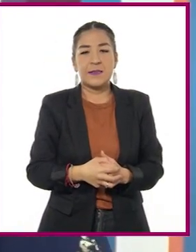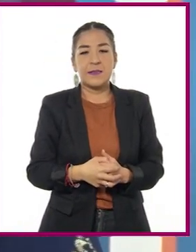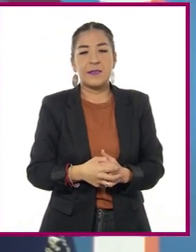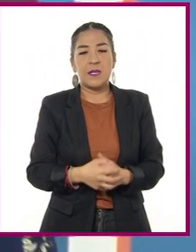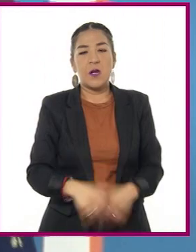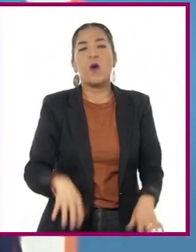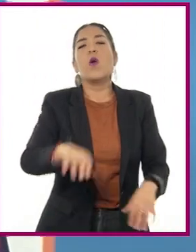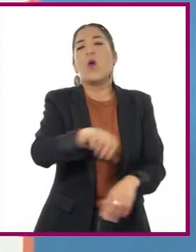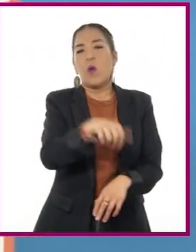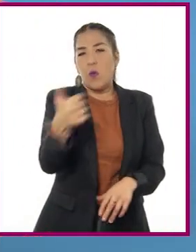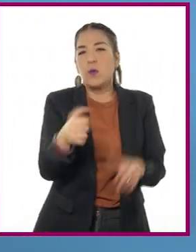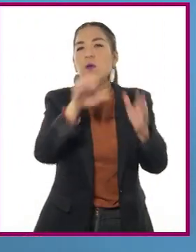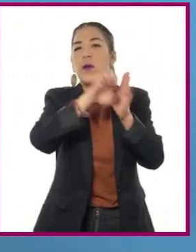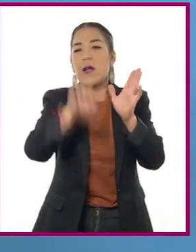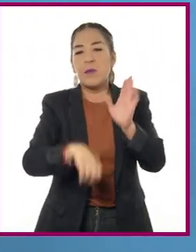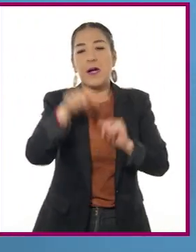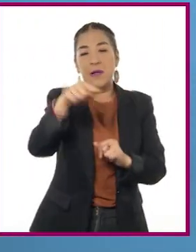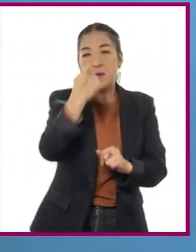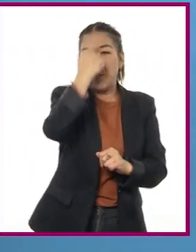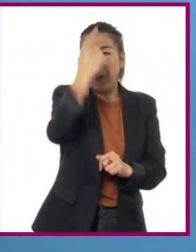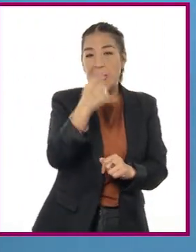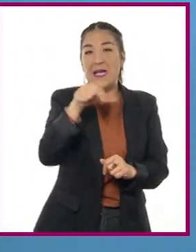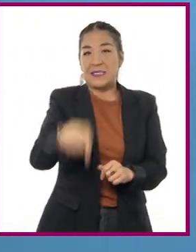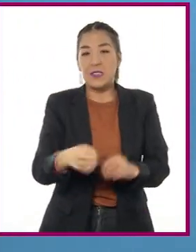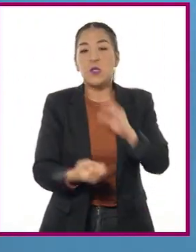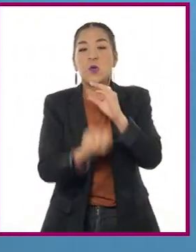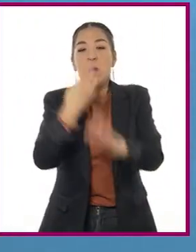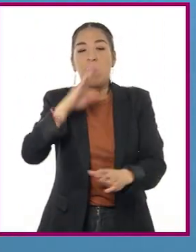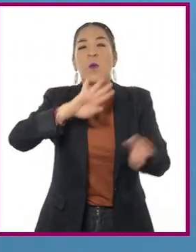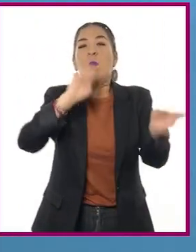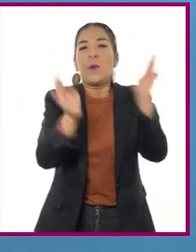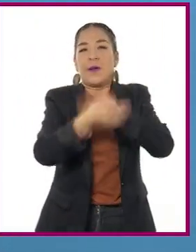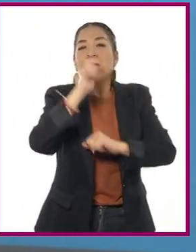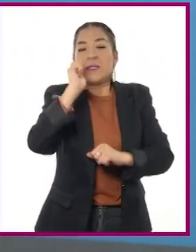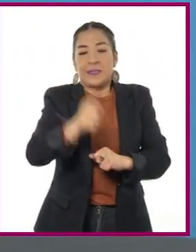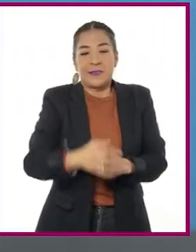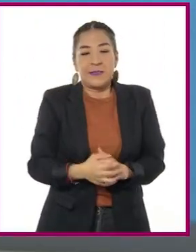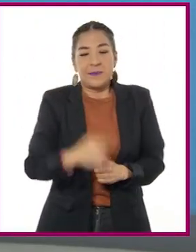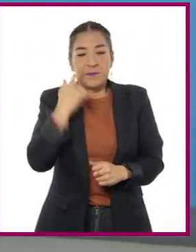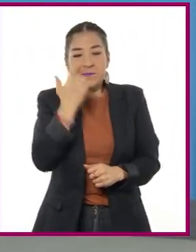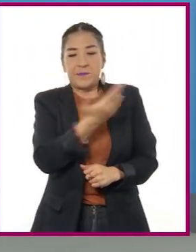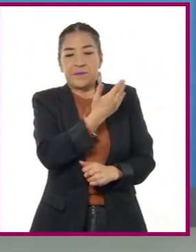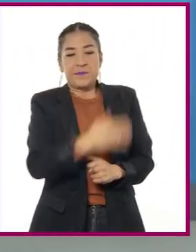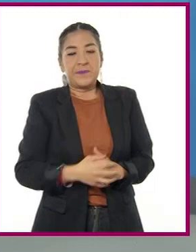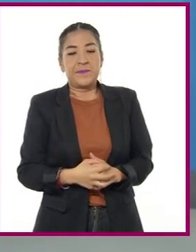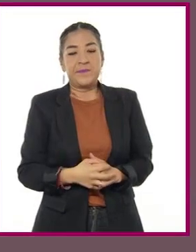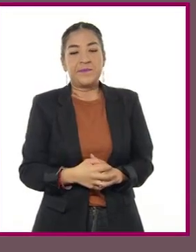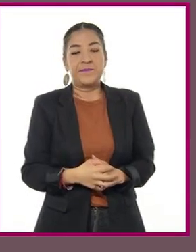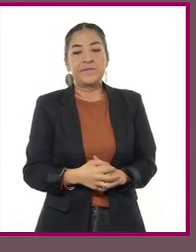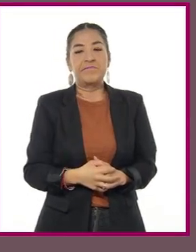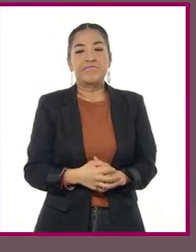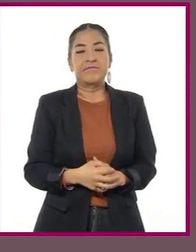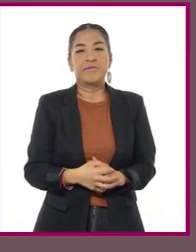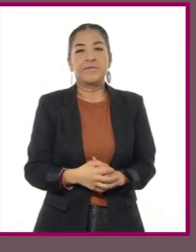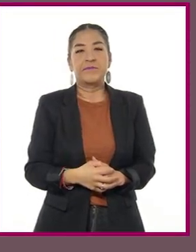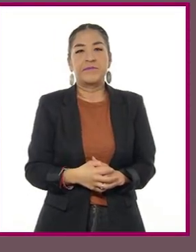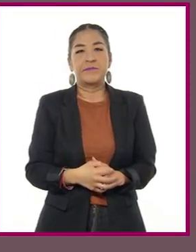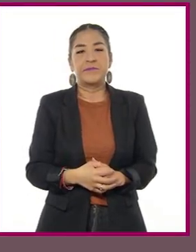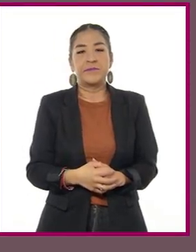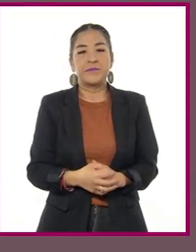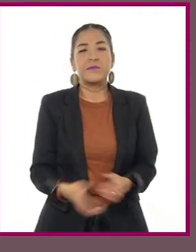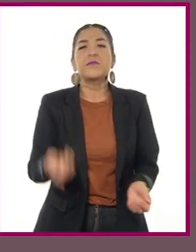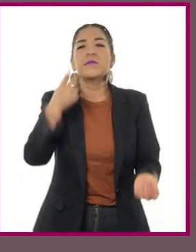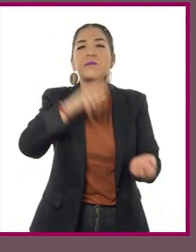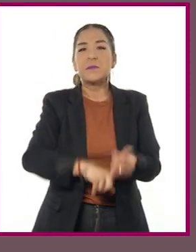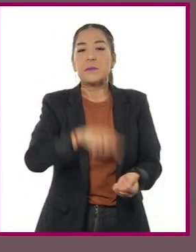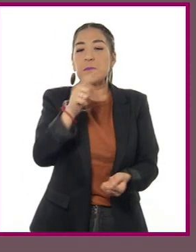Otro ejemplo de inventario del Nuevo Mundo es el hermoso códice de la Cruz Badiano, el primer